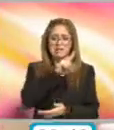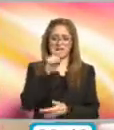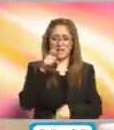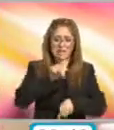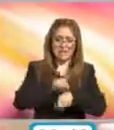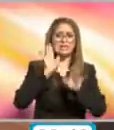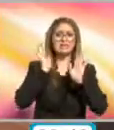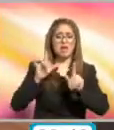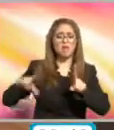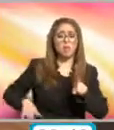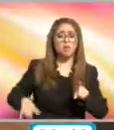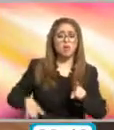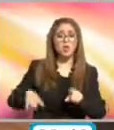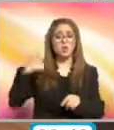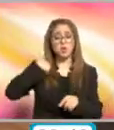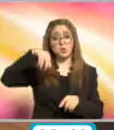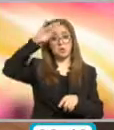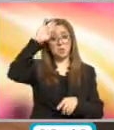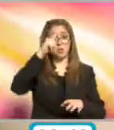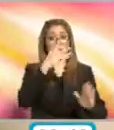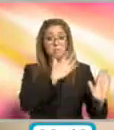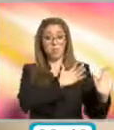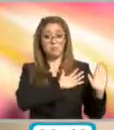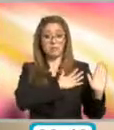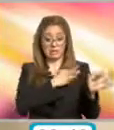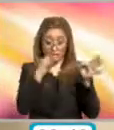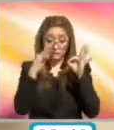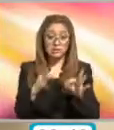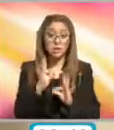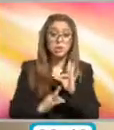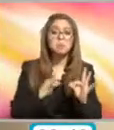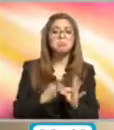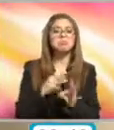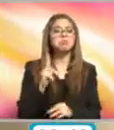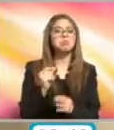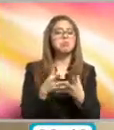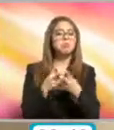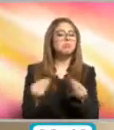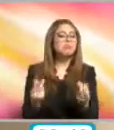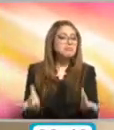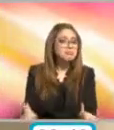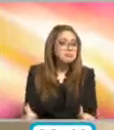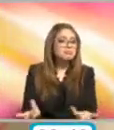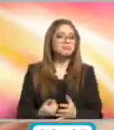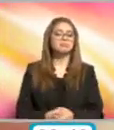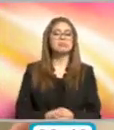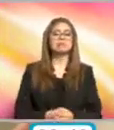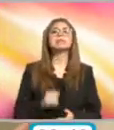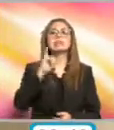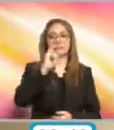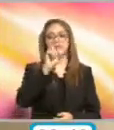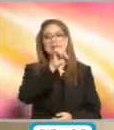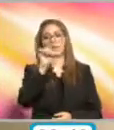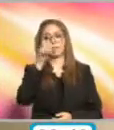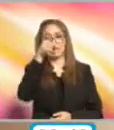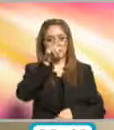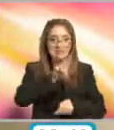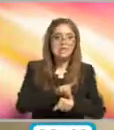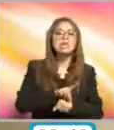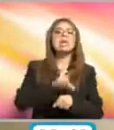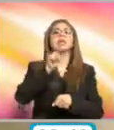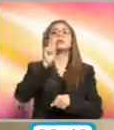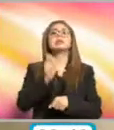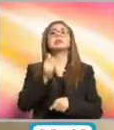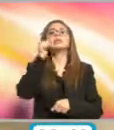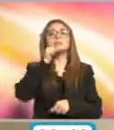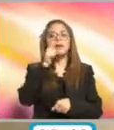disuelven las promesas? Así es, vamos para 100 días en los que ha cumplido muy poco. Eso sí, tenemos muchas declaraciones, muchos tweets,